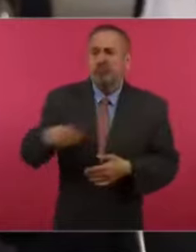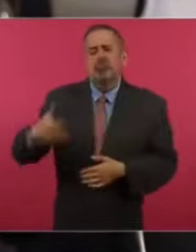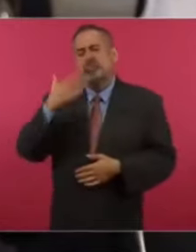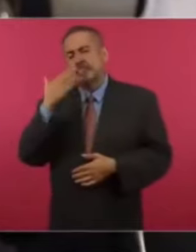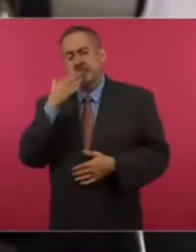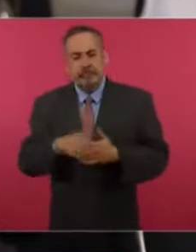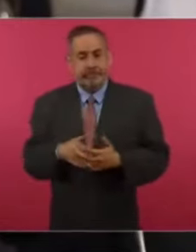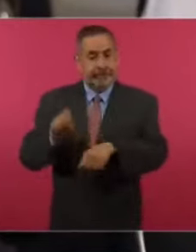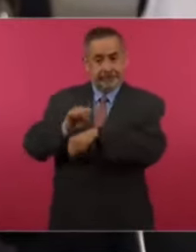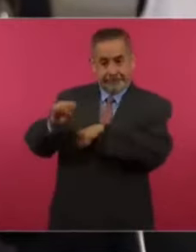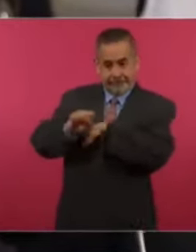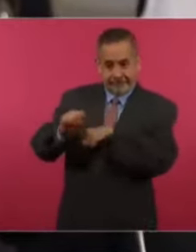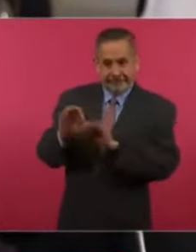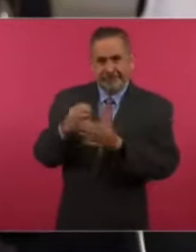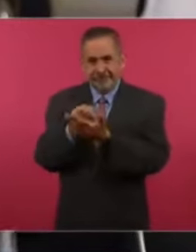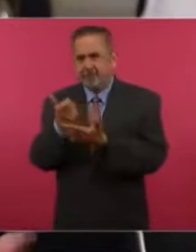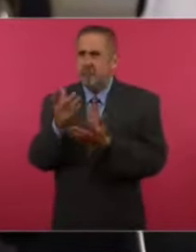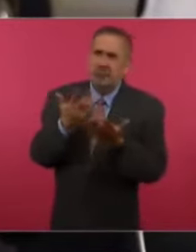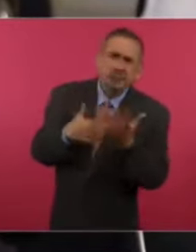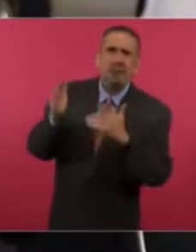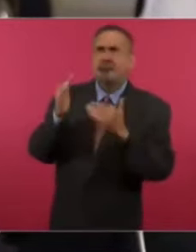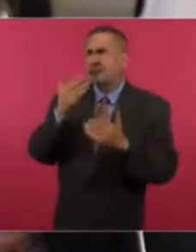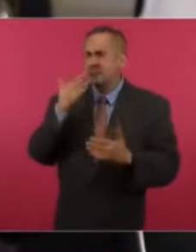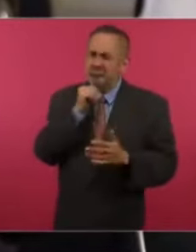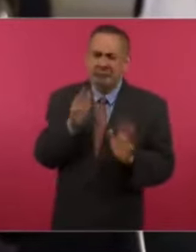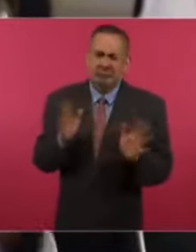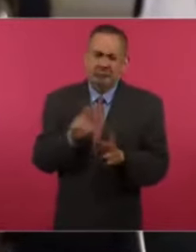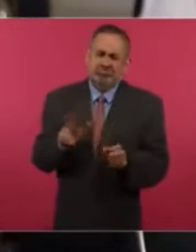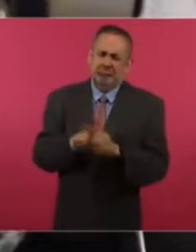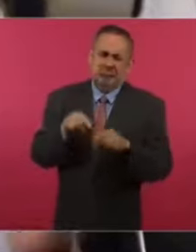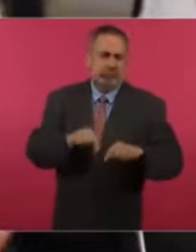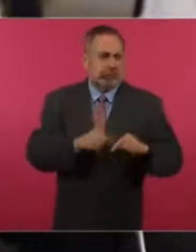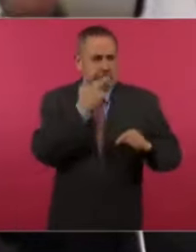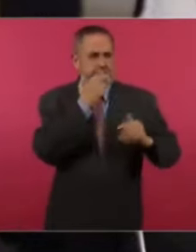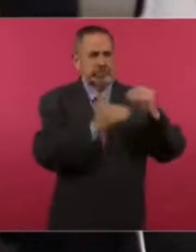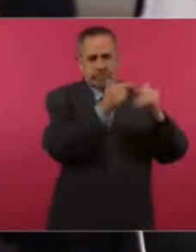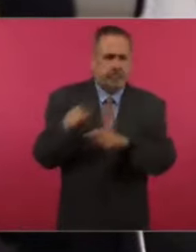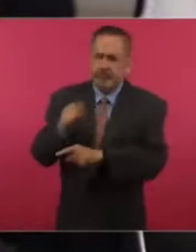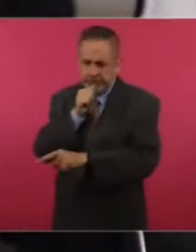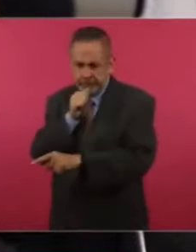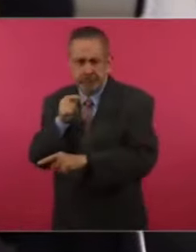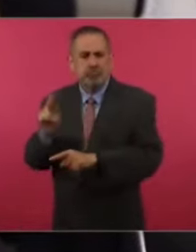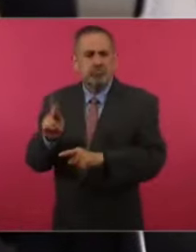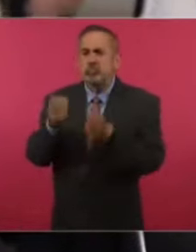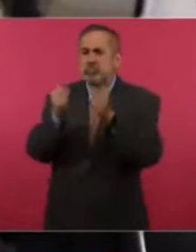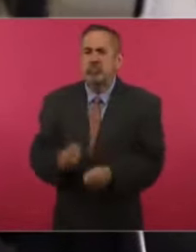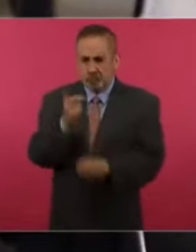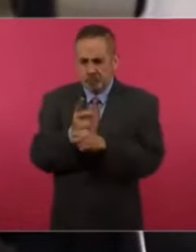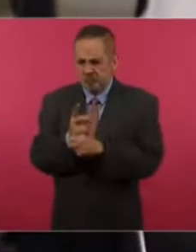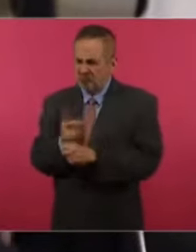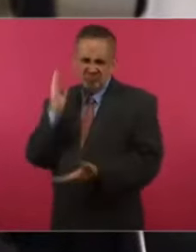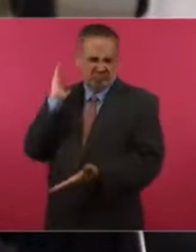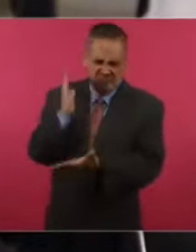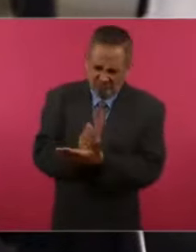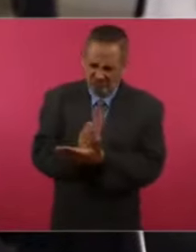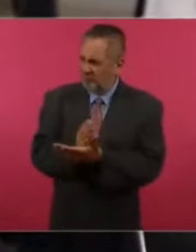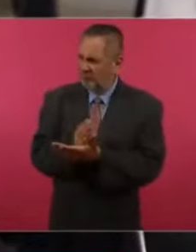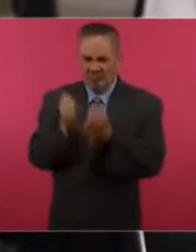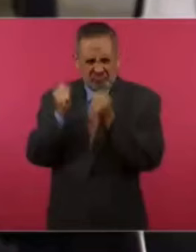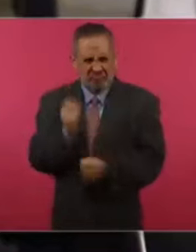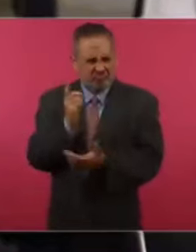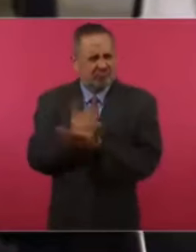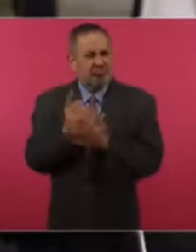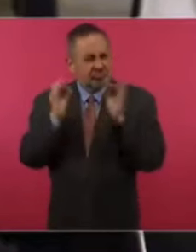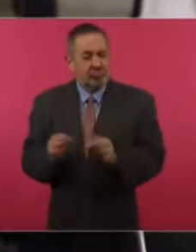Salvador tampoco es un país que tenga indicadores económicos arriba o arriba de la media de lo que ocurre aquí en México o en otros países, es un hecho que el tema de la seguridad impactó positivamente en la